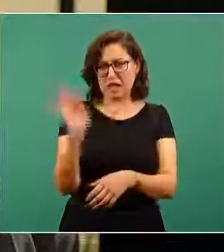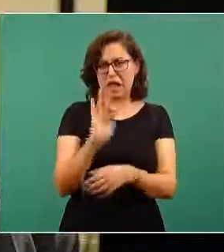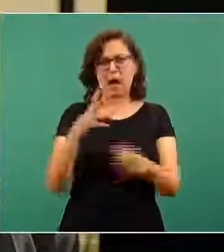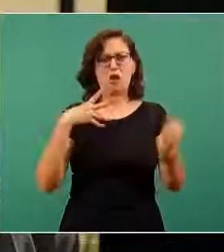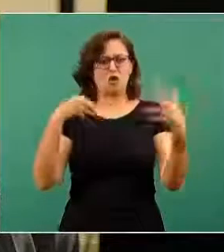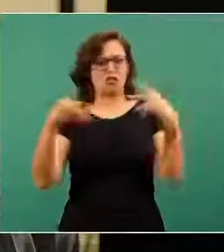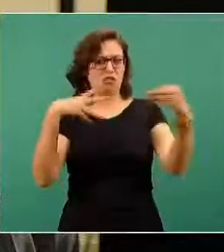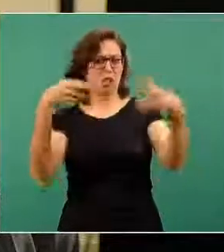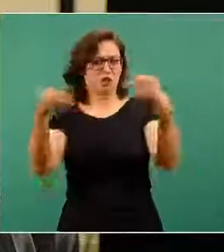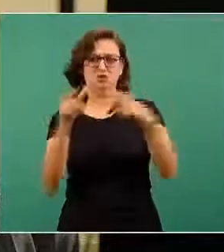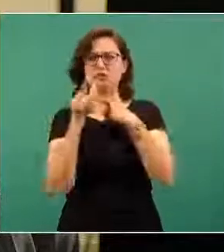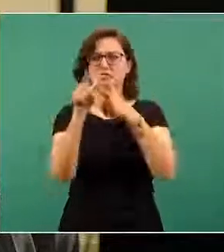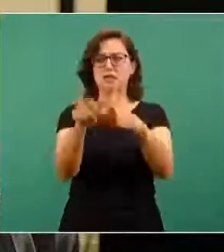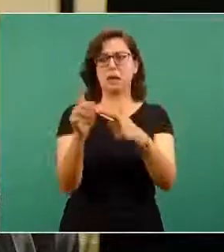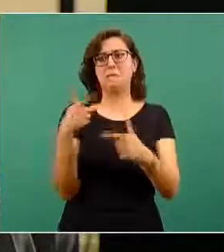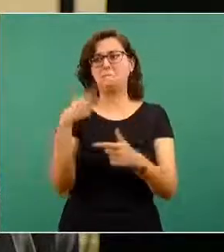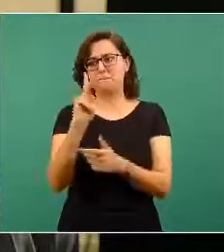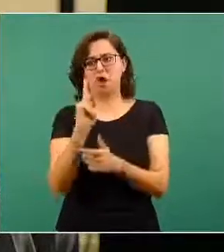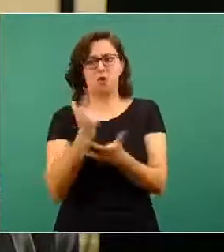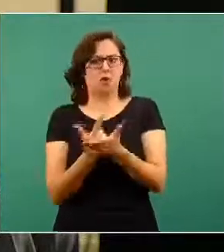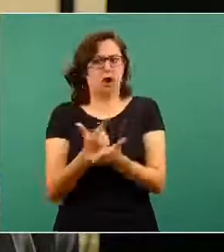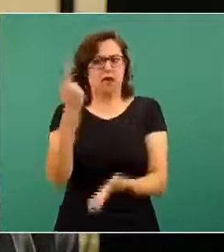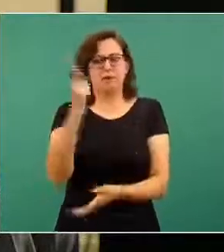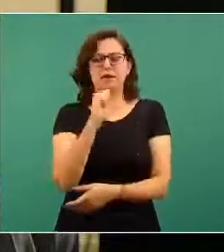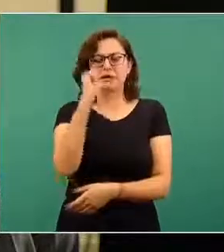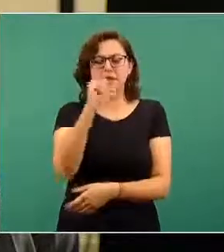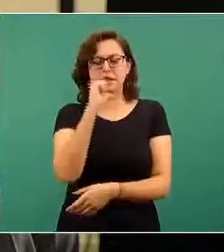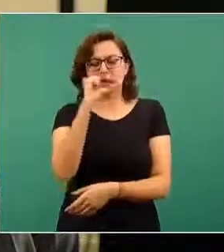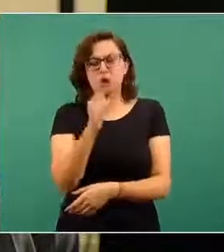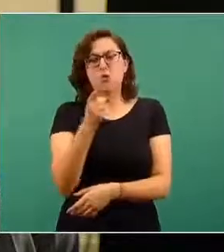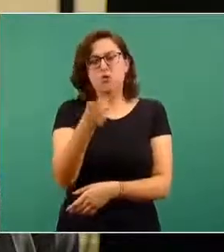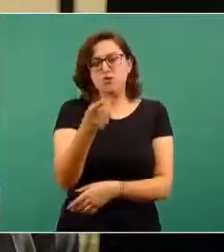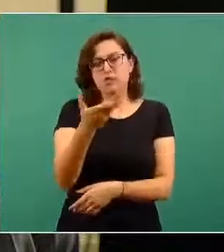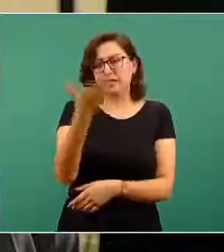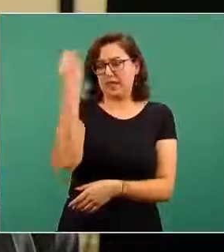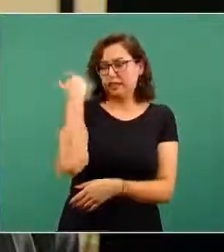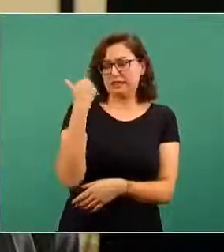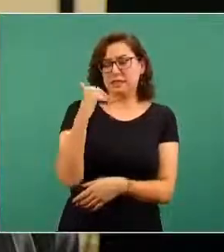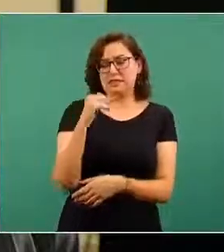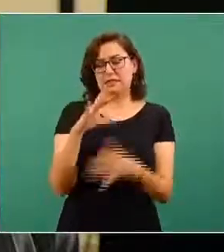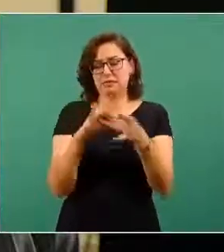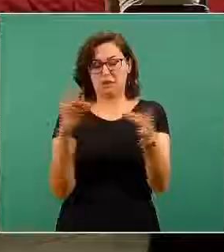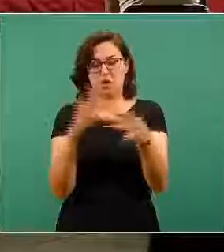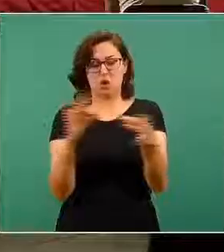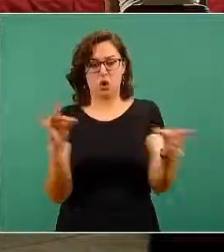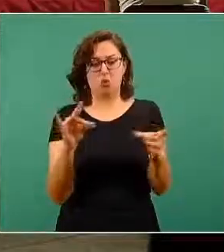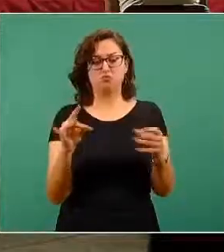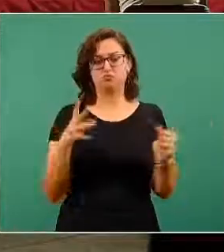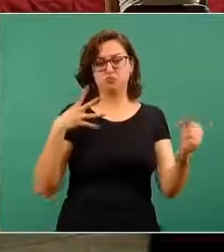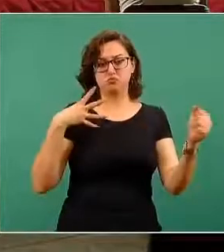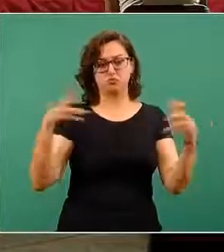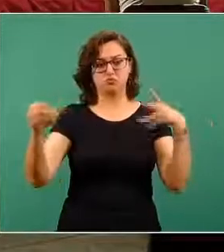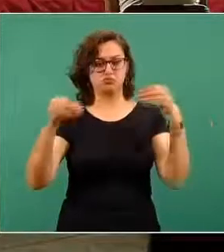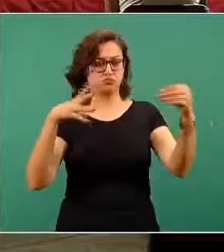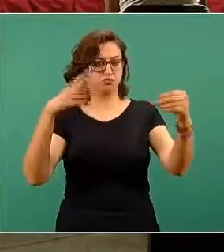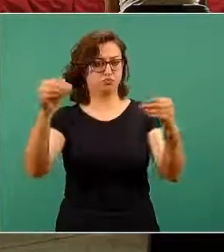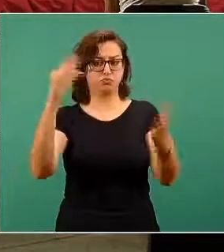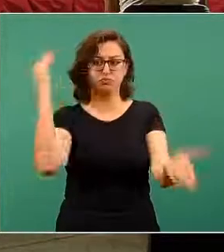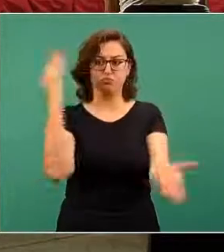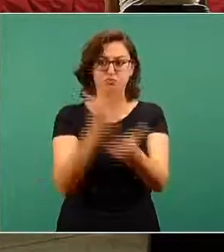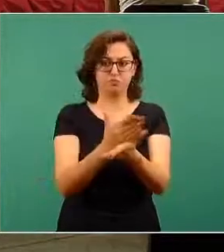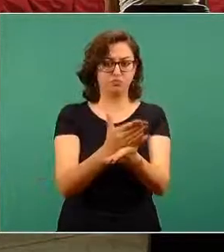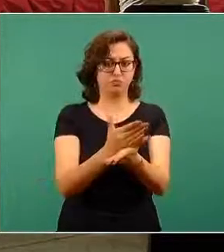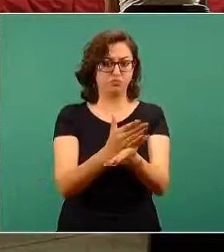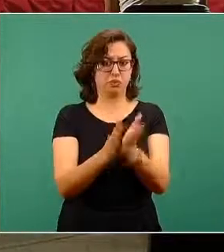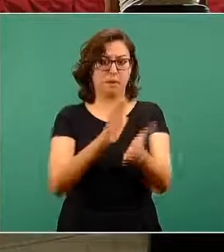¿Se acuerda que nos había explicado que hay dos tipos de inmunidad, las que es que se corta la transmisión o que se disminuye la gravedad,